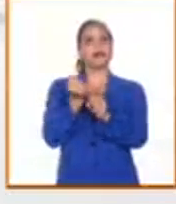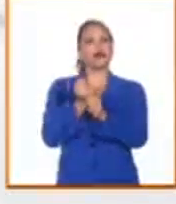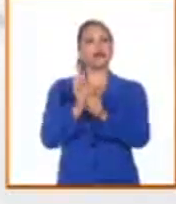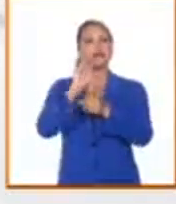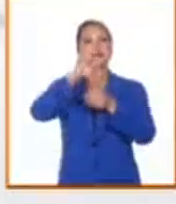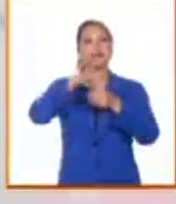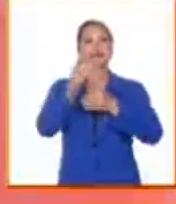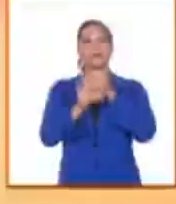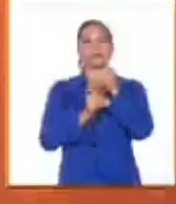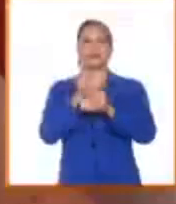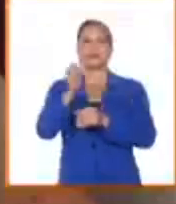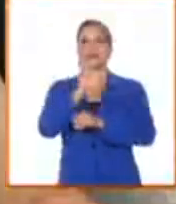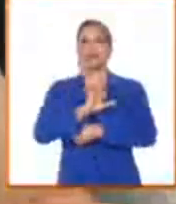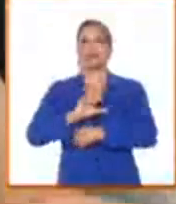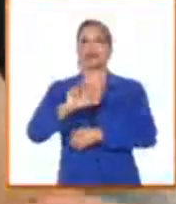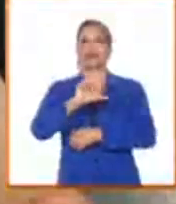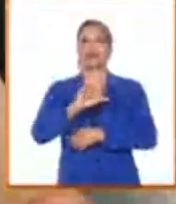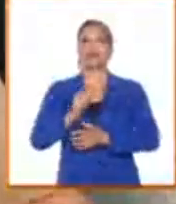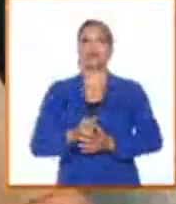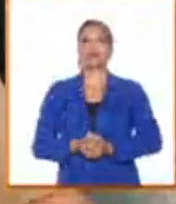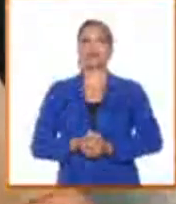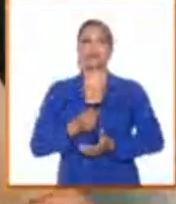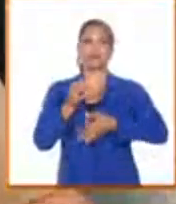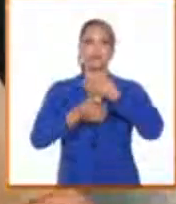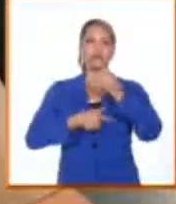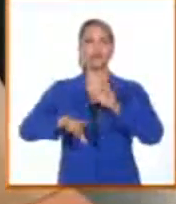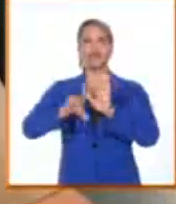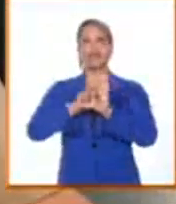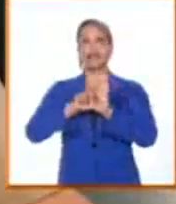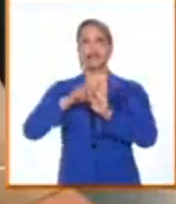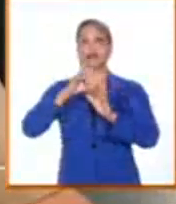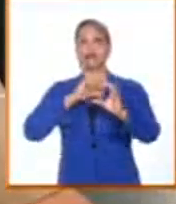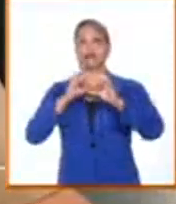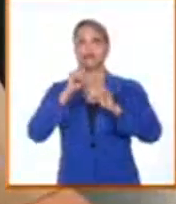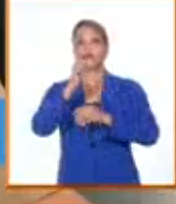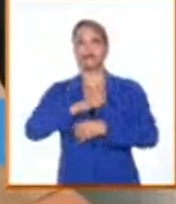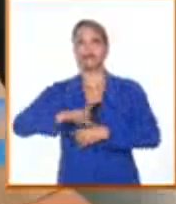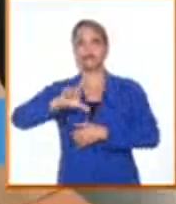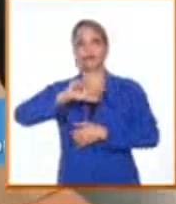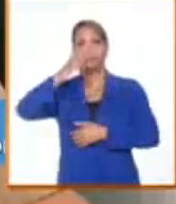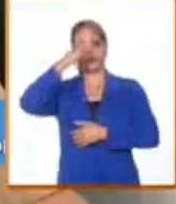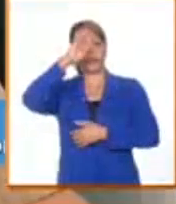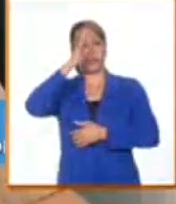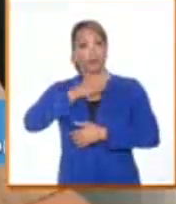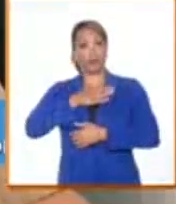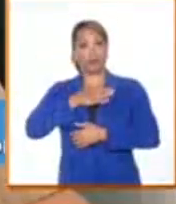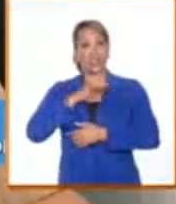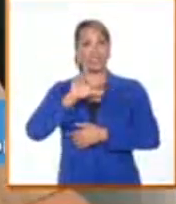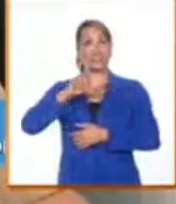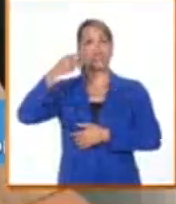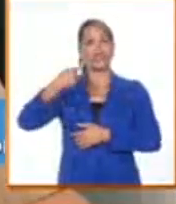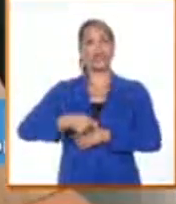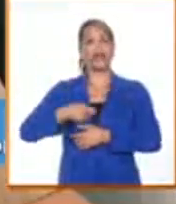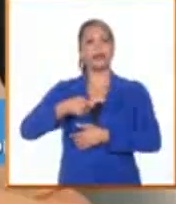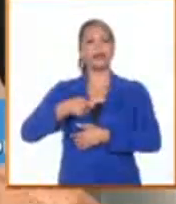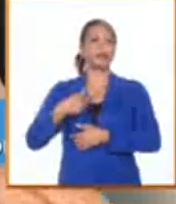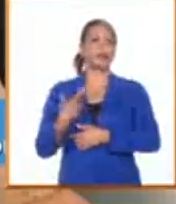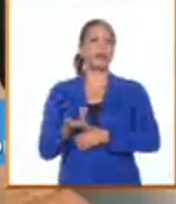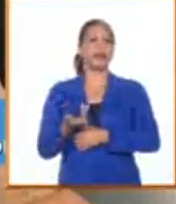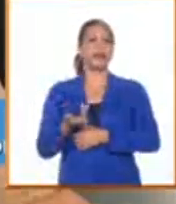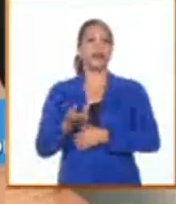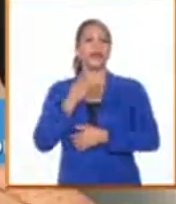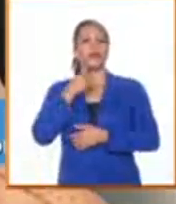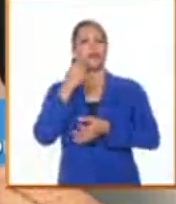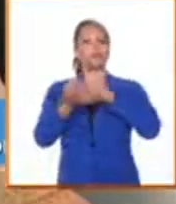procesos de comunicación social. La Ley de Comunicación Social de Cuba es una ley que justamente al